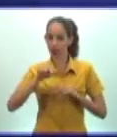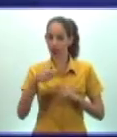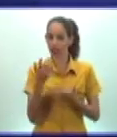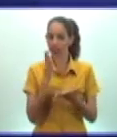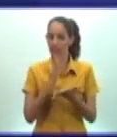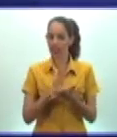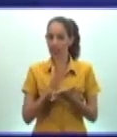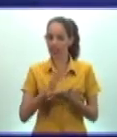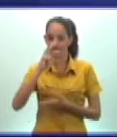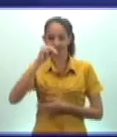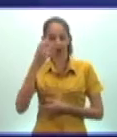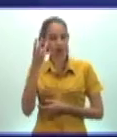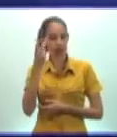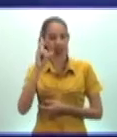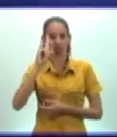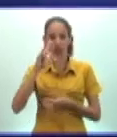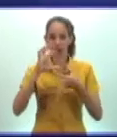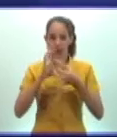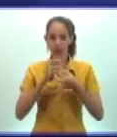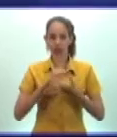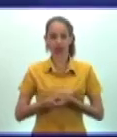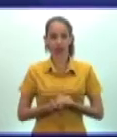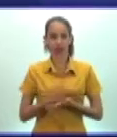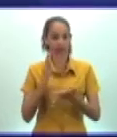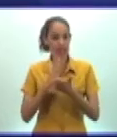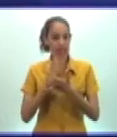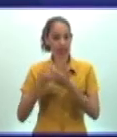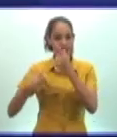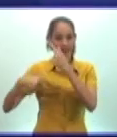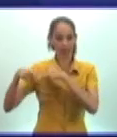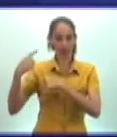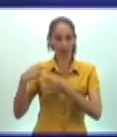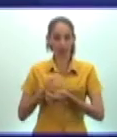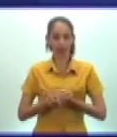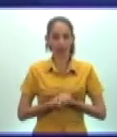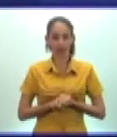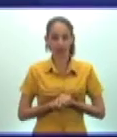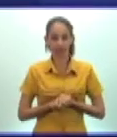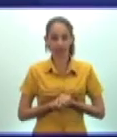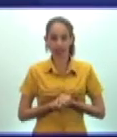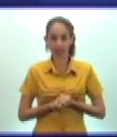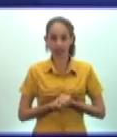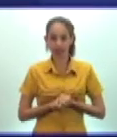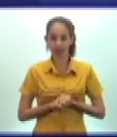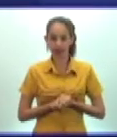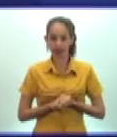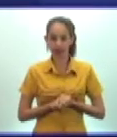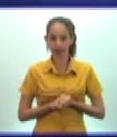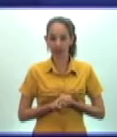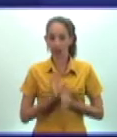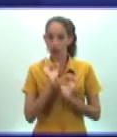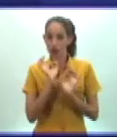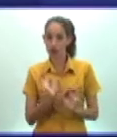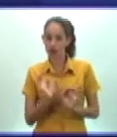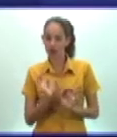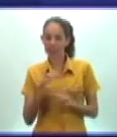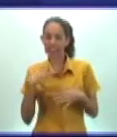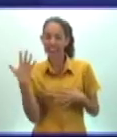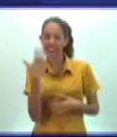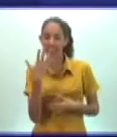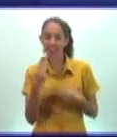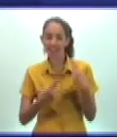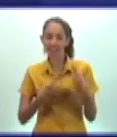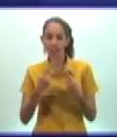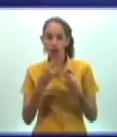matemática noveno grado. En clases anteriores estuvieron trabajando con el orden y comparación de números